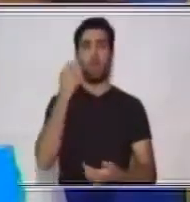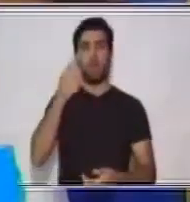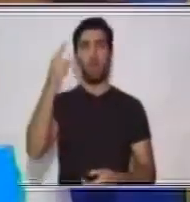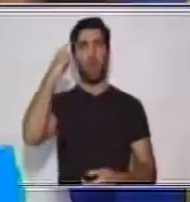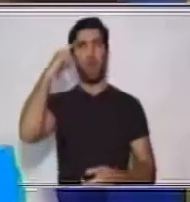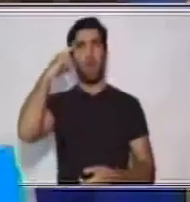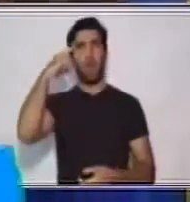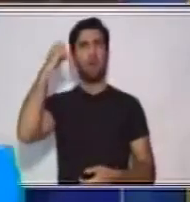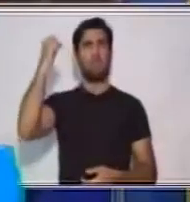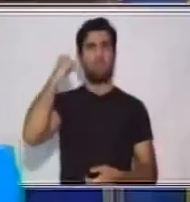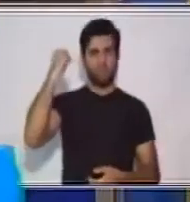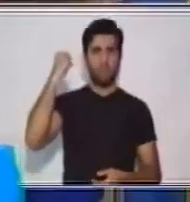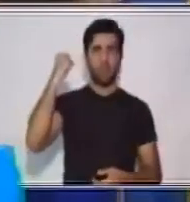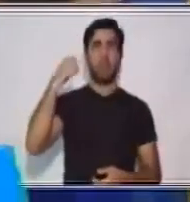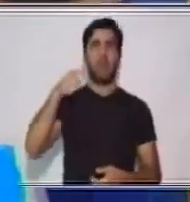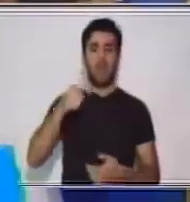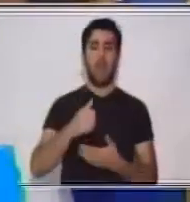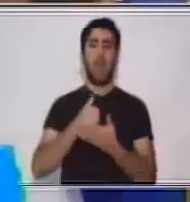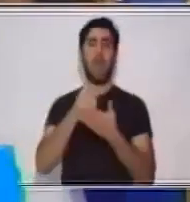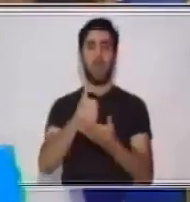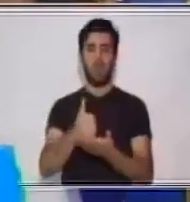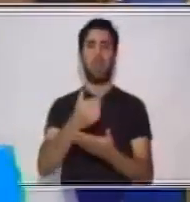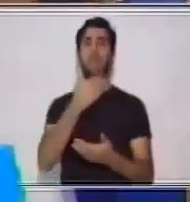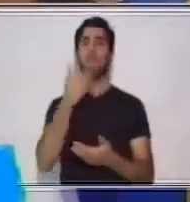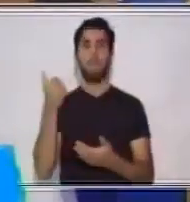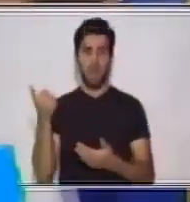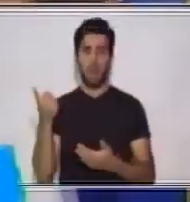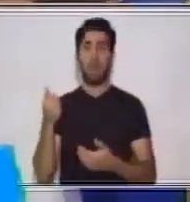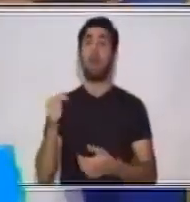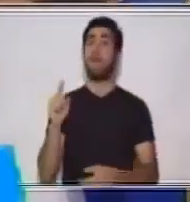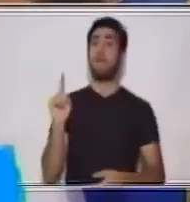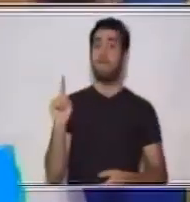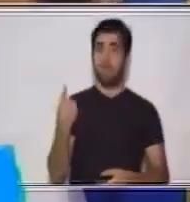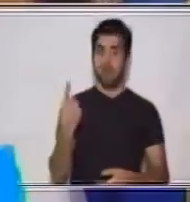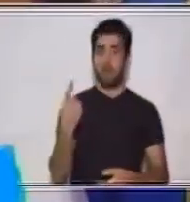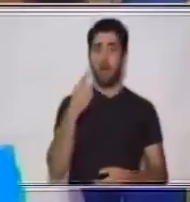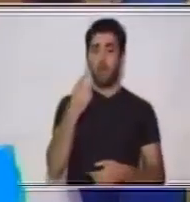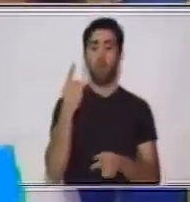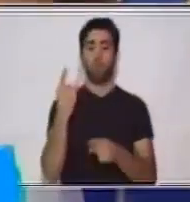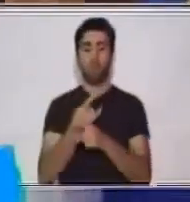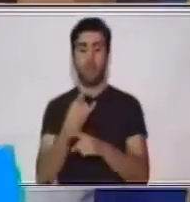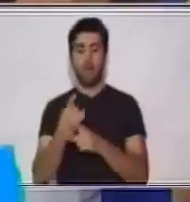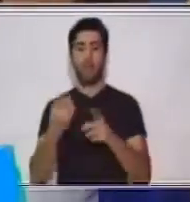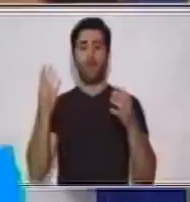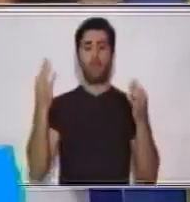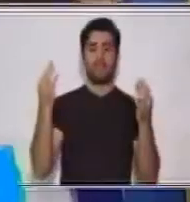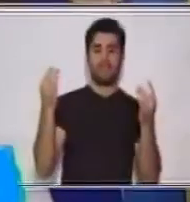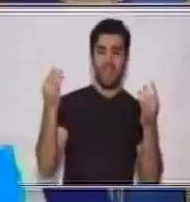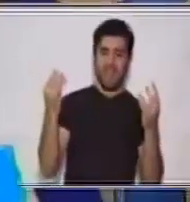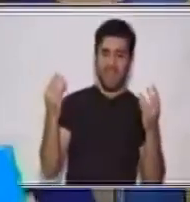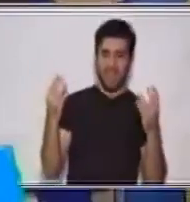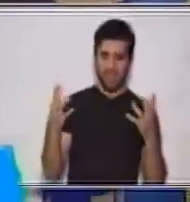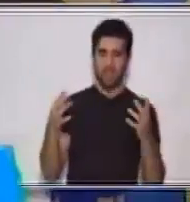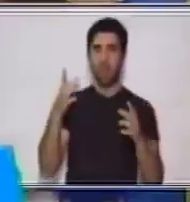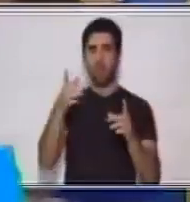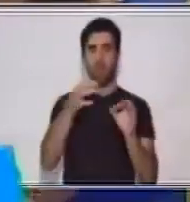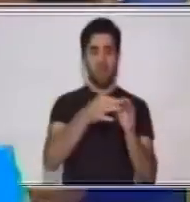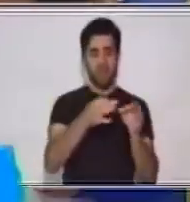mente hagamos las operaciones. Primero van a tener que utilizar sus dedos, tapitas,